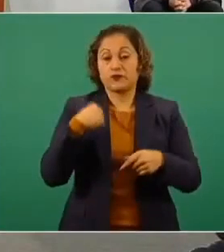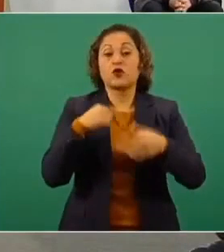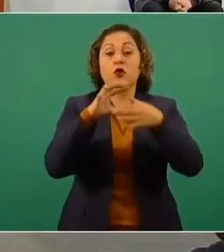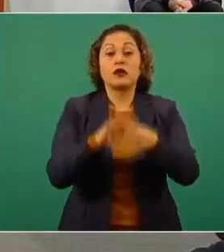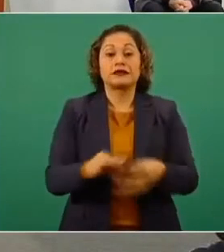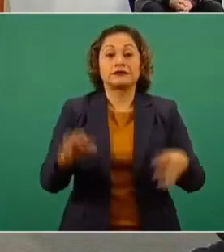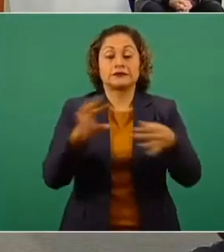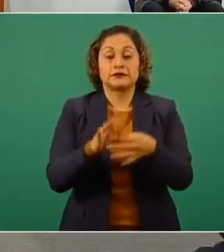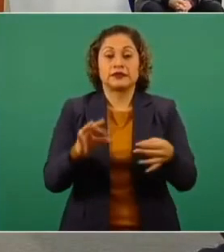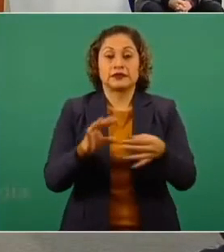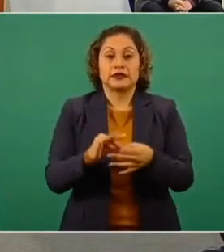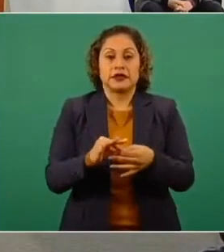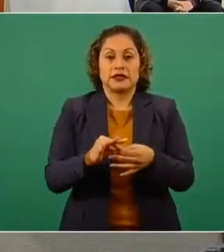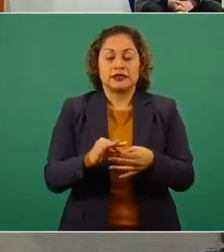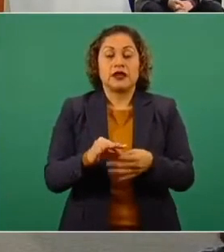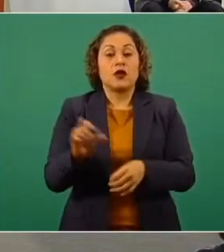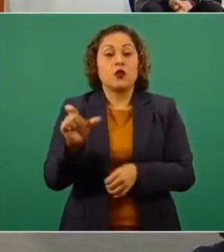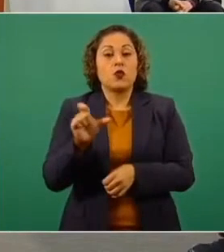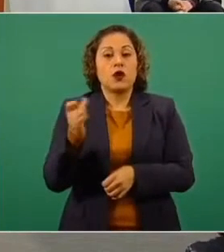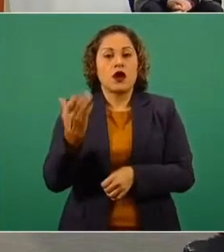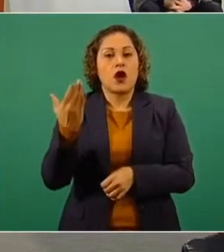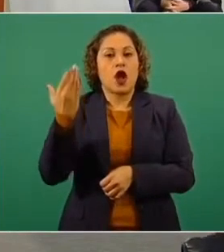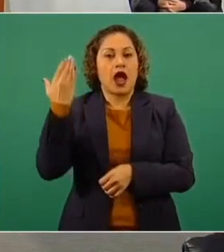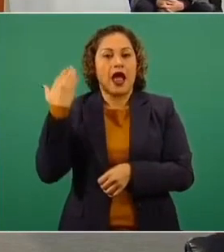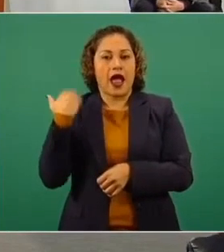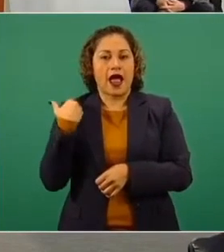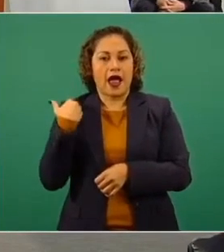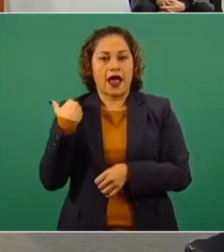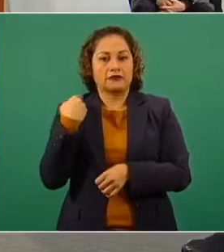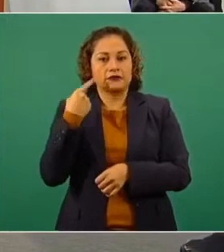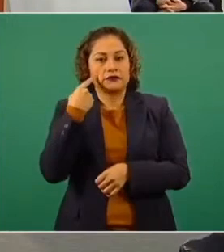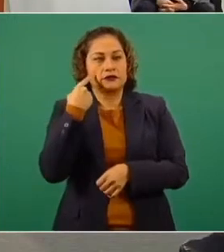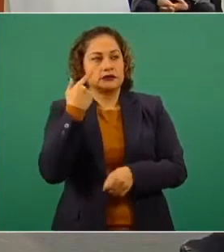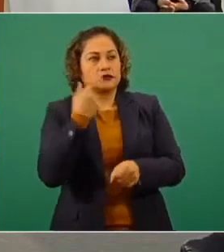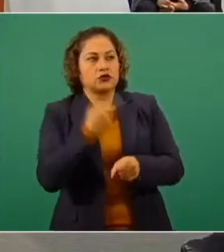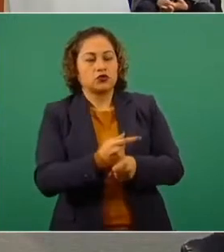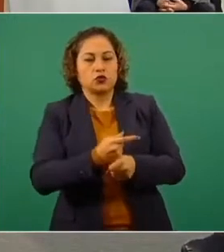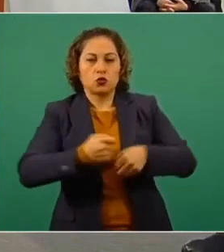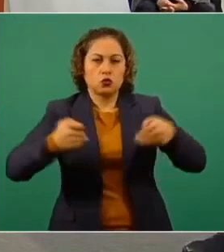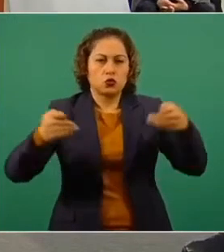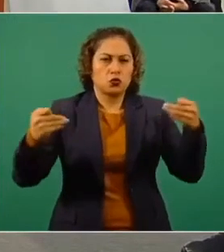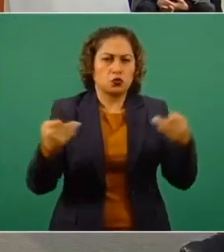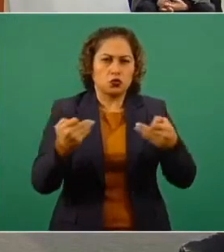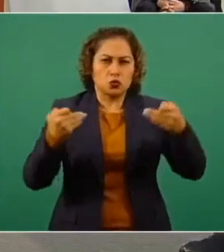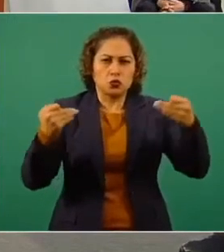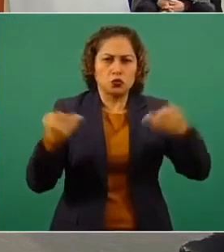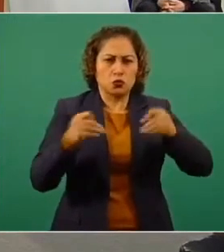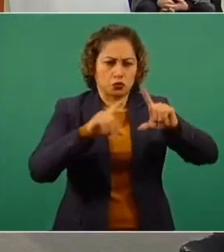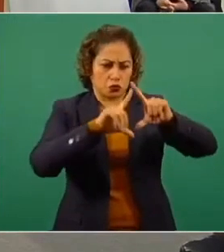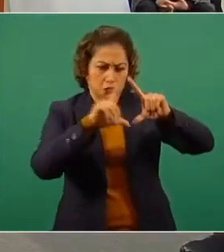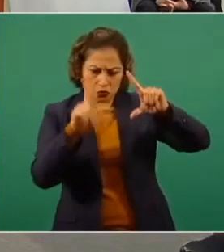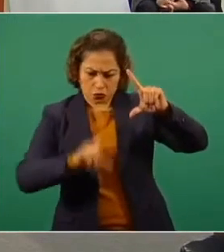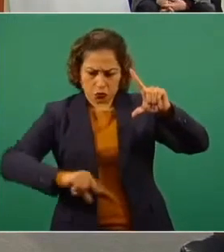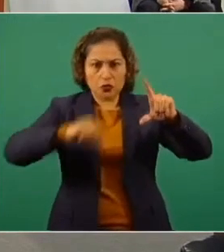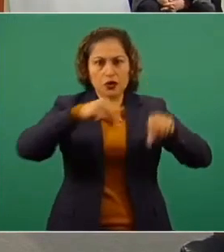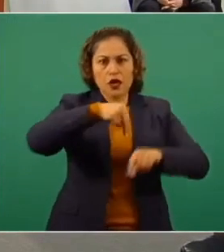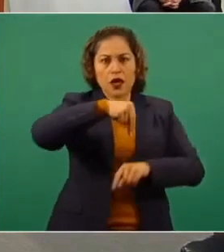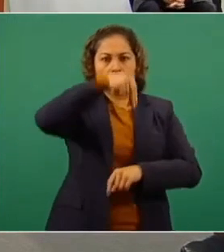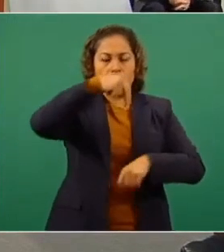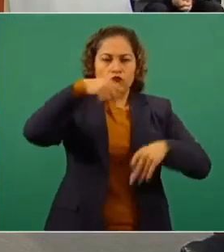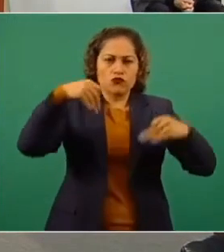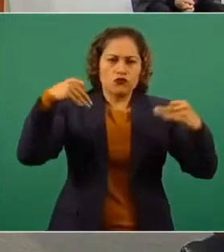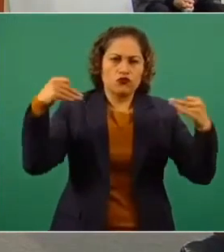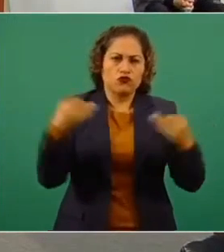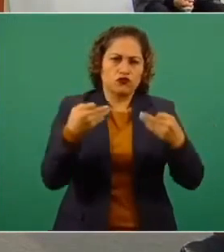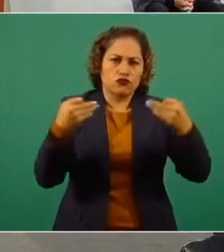anunció ya el pronóstico del tiempo, teníamos ya unas condiciones muy severas en la parte norte del país, en donde